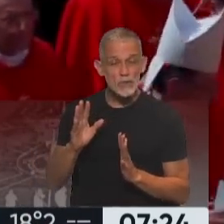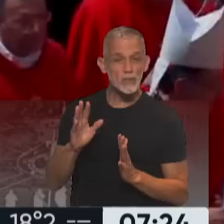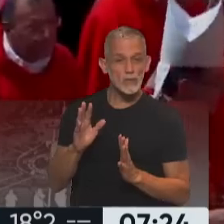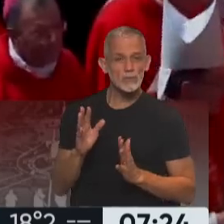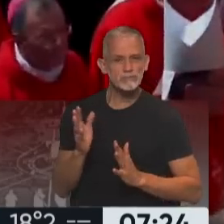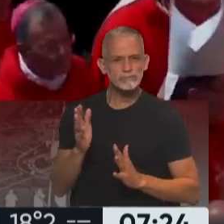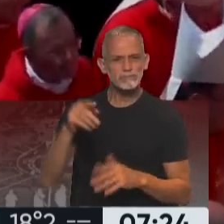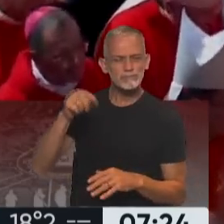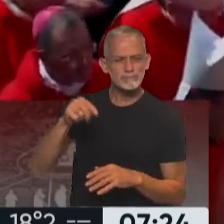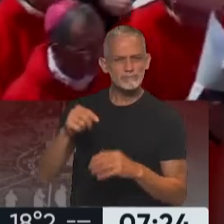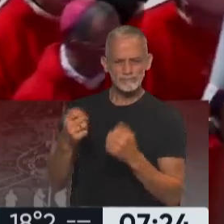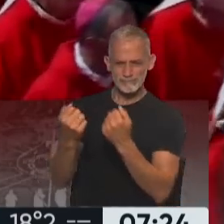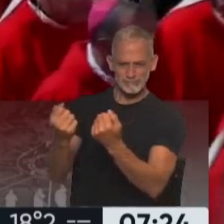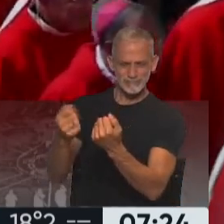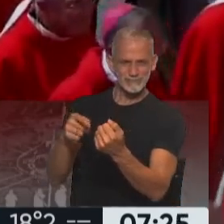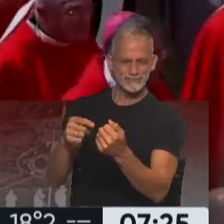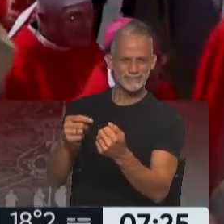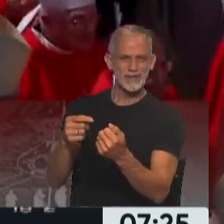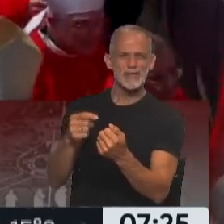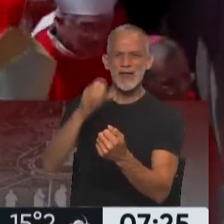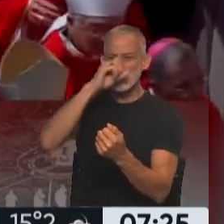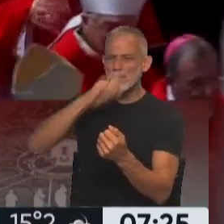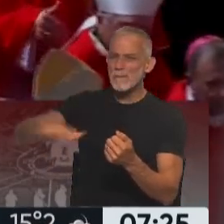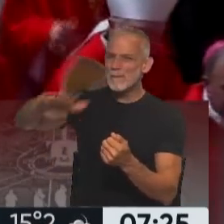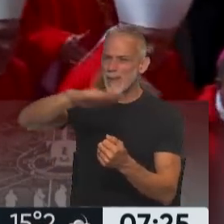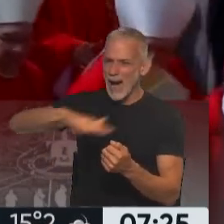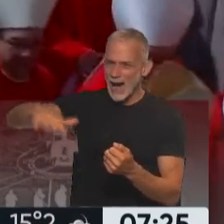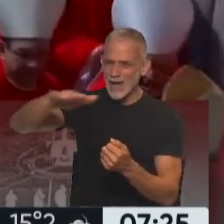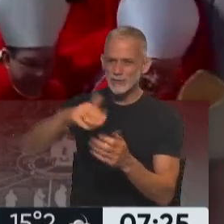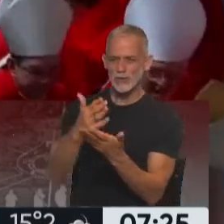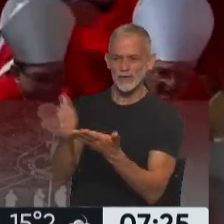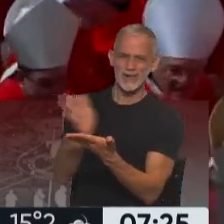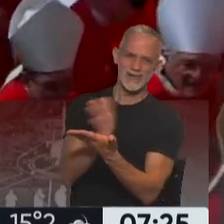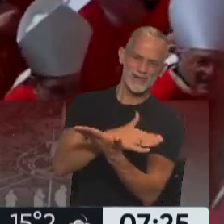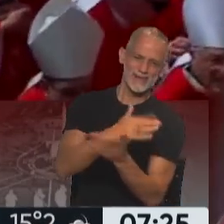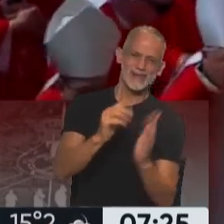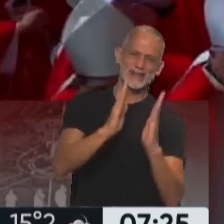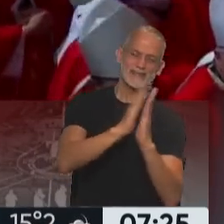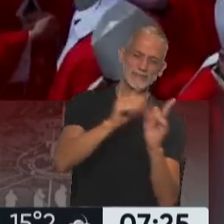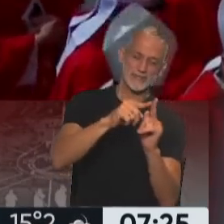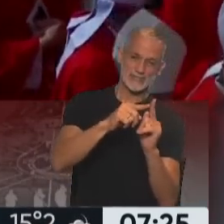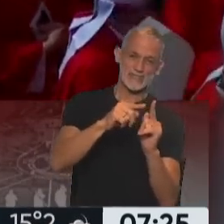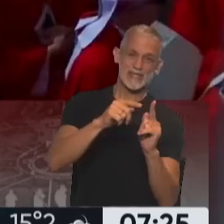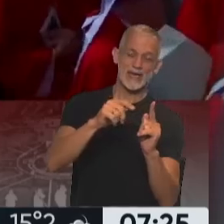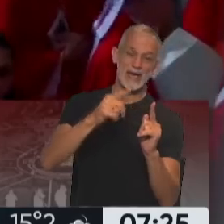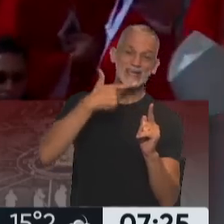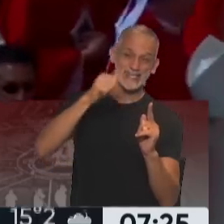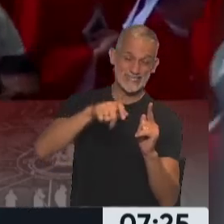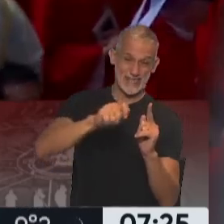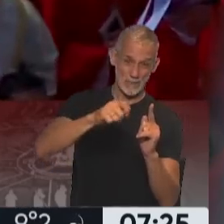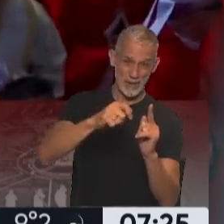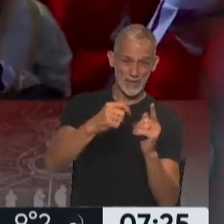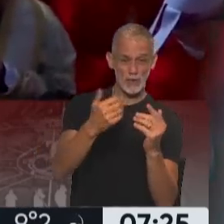en este momento el papamóvil está en el patio grande que separa la Basílica de San Pedro, en la parte final